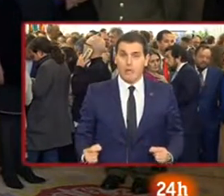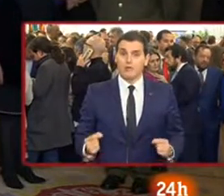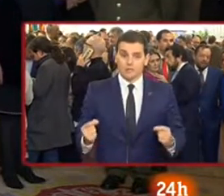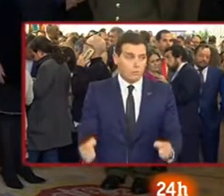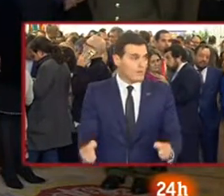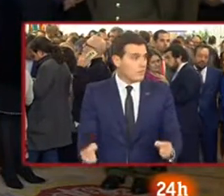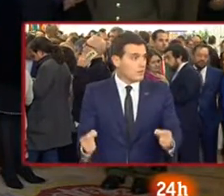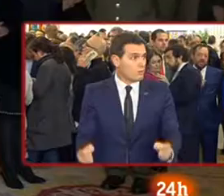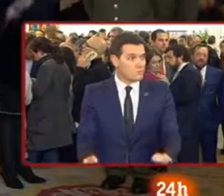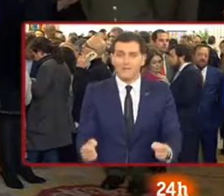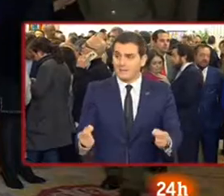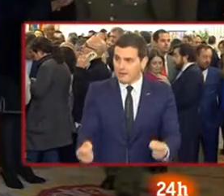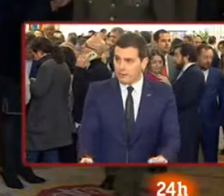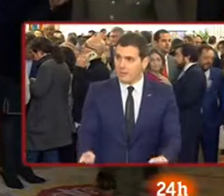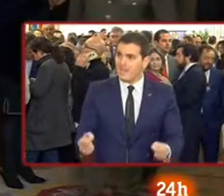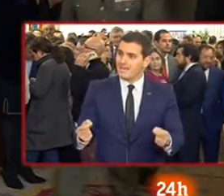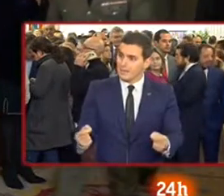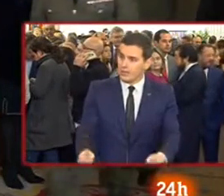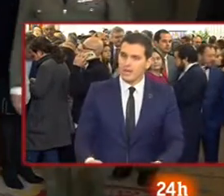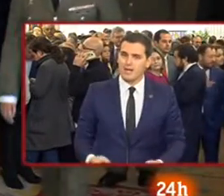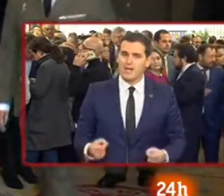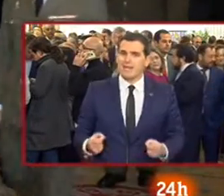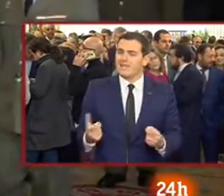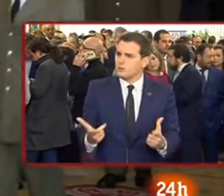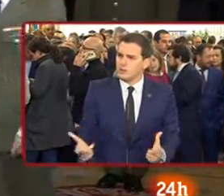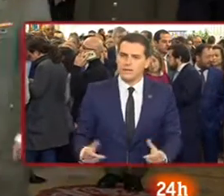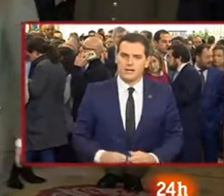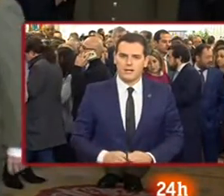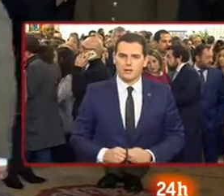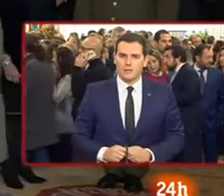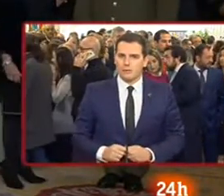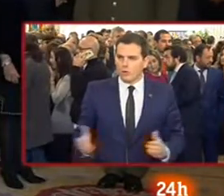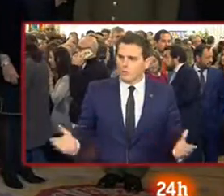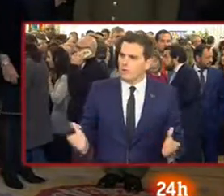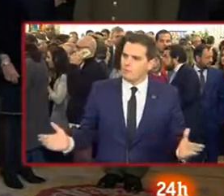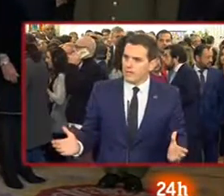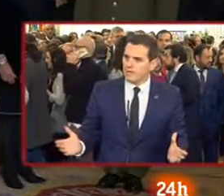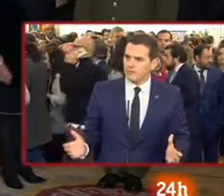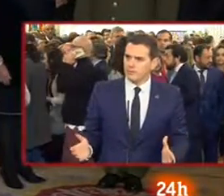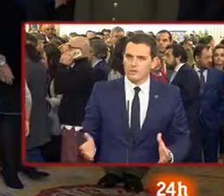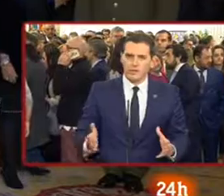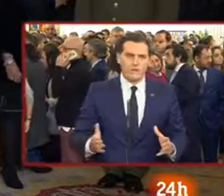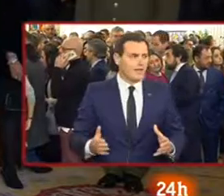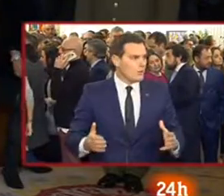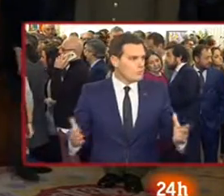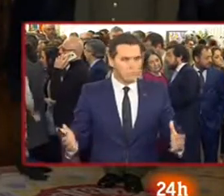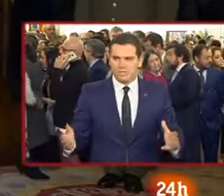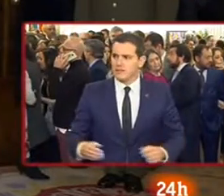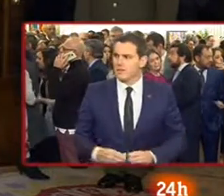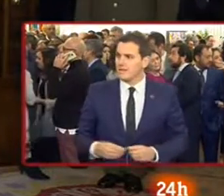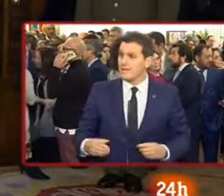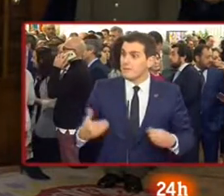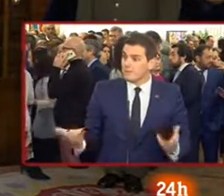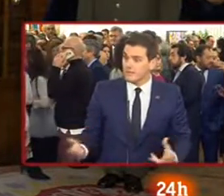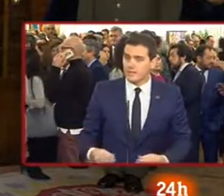que Ciudadanos, que es un partido reformista, quiere reformarla, quiere mejorarla, quiere actualizarla, pero no quiere romperla. Lo digo porque hay algunas propuestas